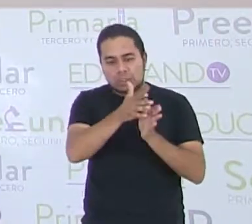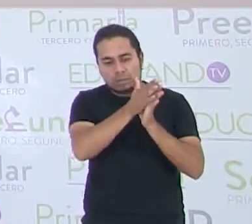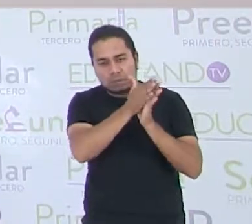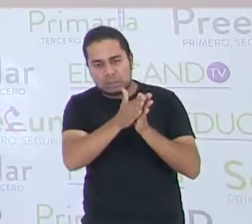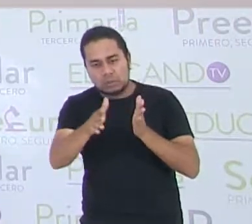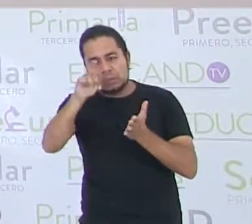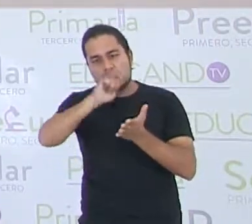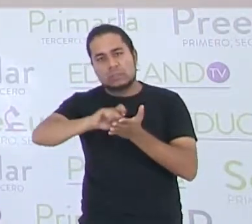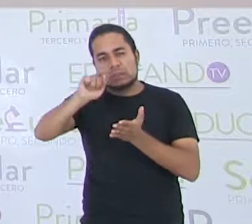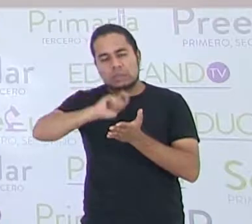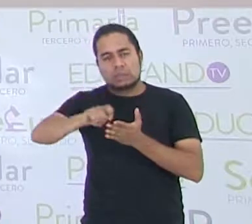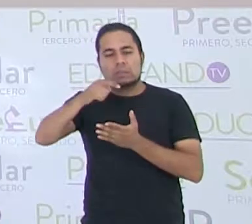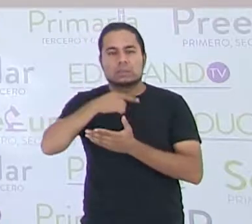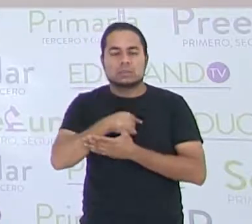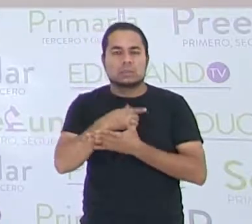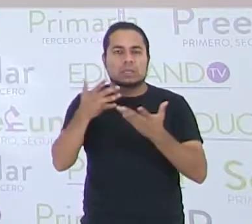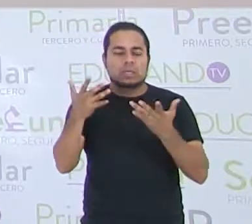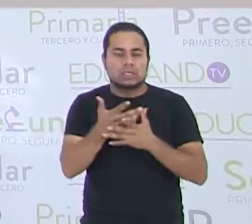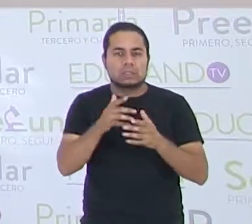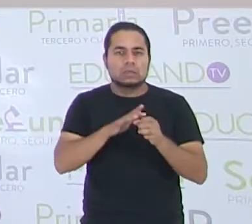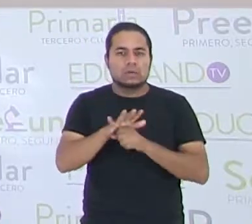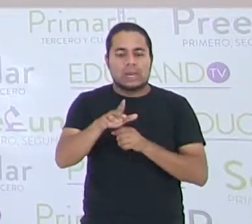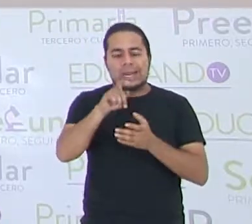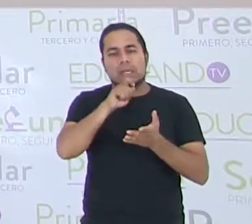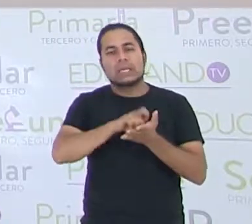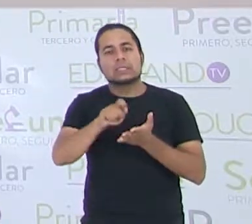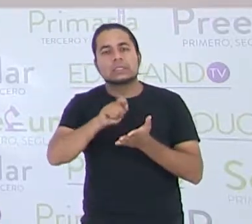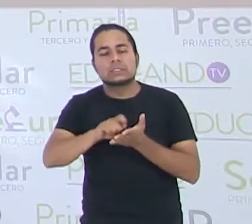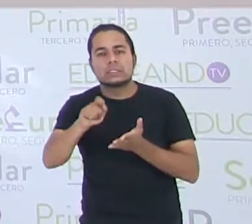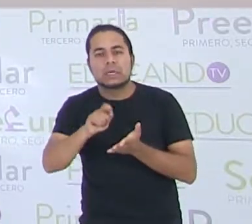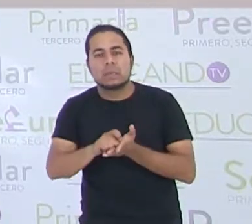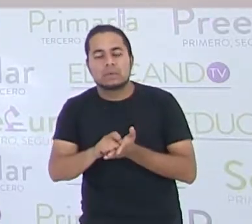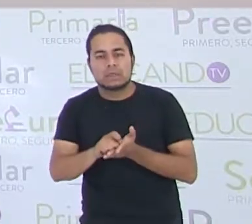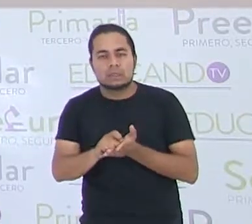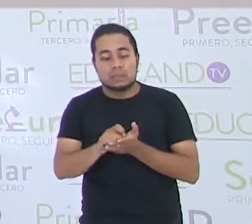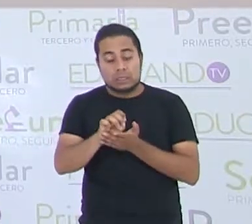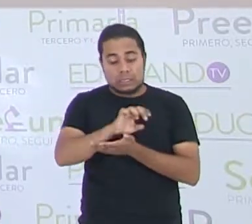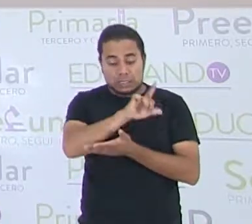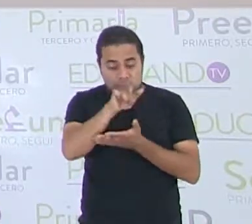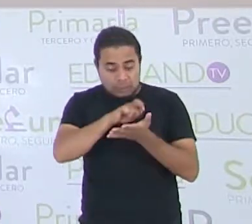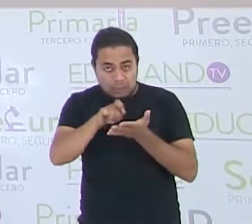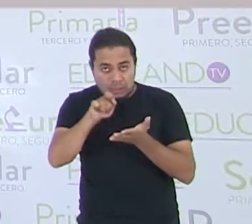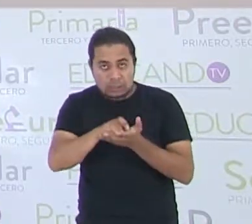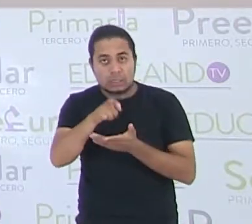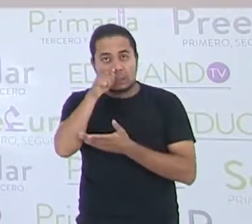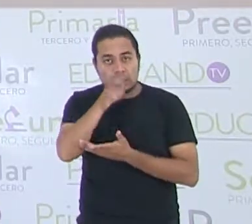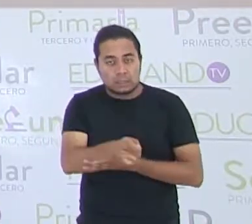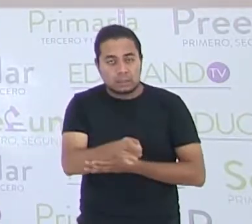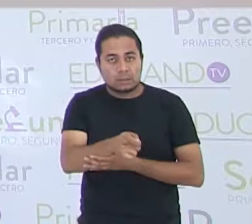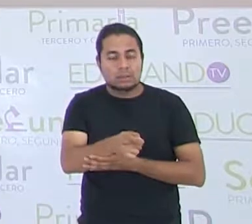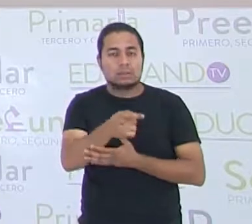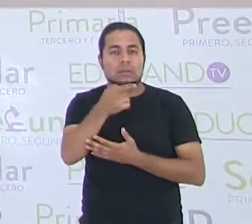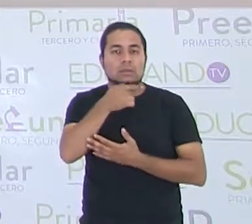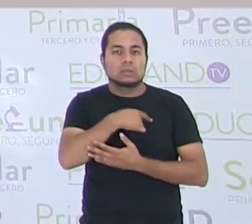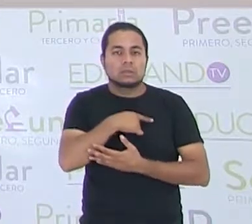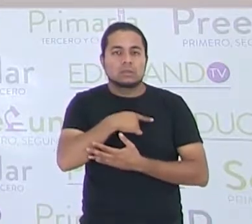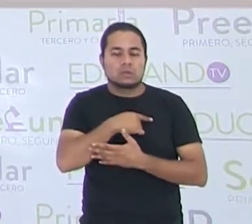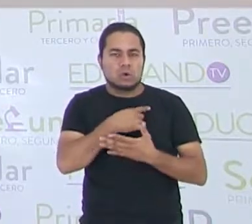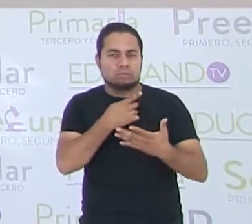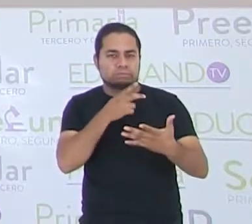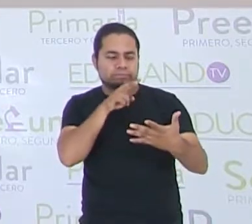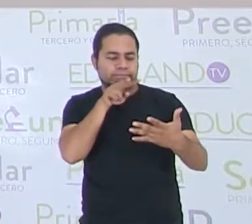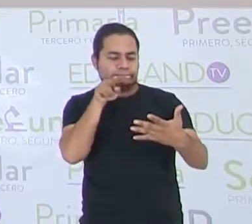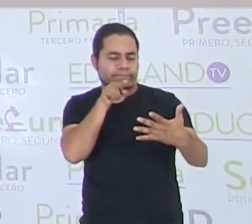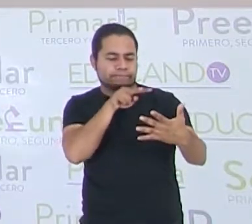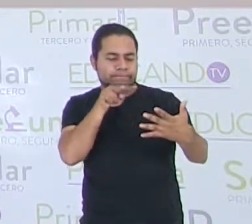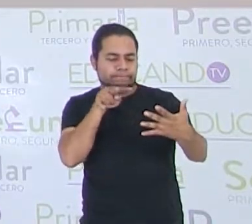escritura, pasemos a la etapa de escribir. Y después de escribir, pasemos a la etapa de revisar